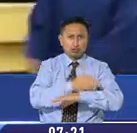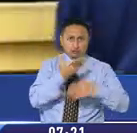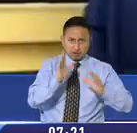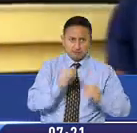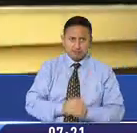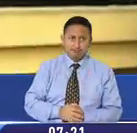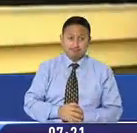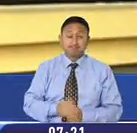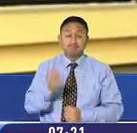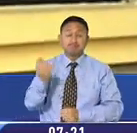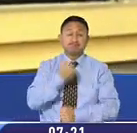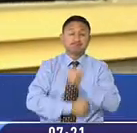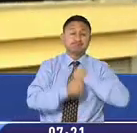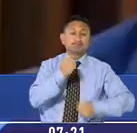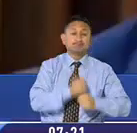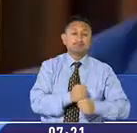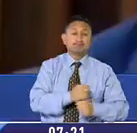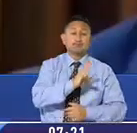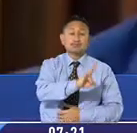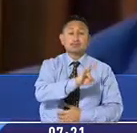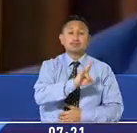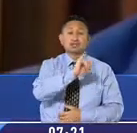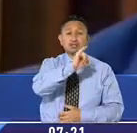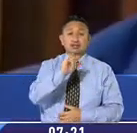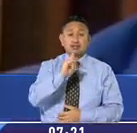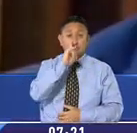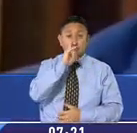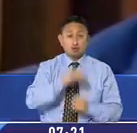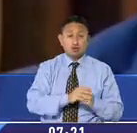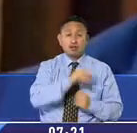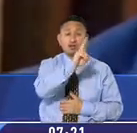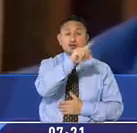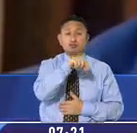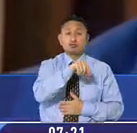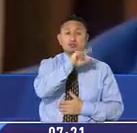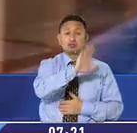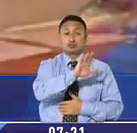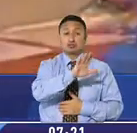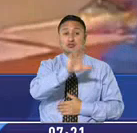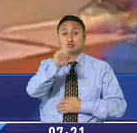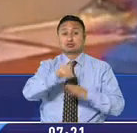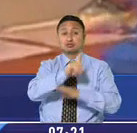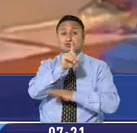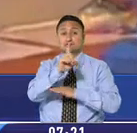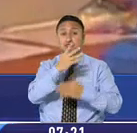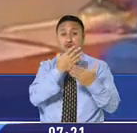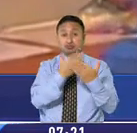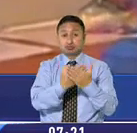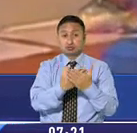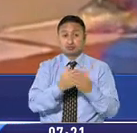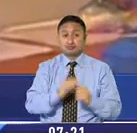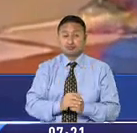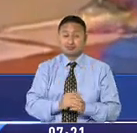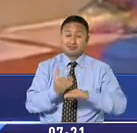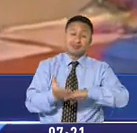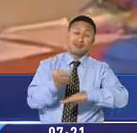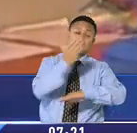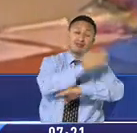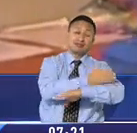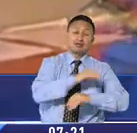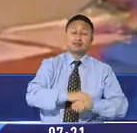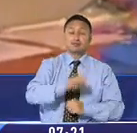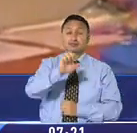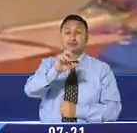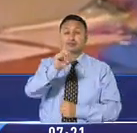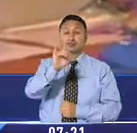Nos remontamos a la mañana del 7 de julio de 2005, cuando el director de la penitenciaría del litoral en ese entonces, Eddie Enríquez,